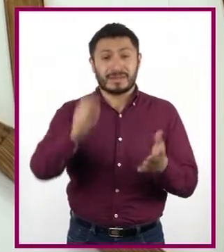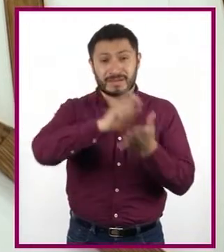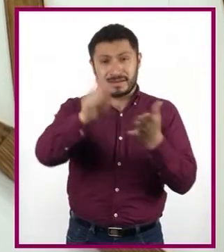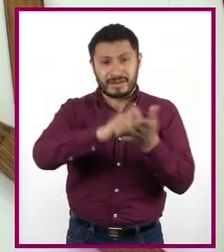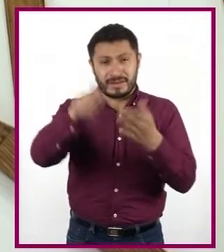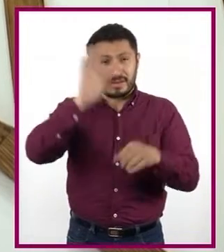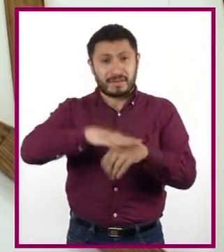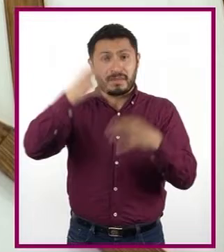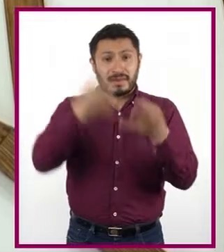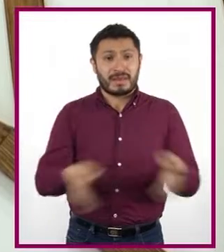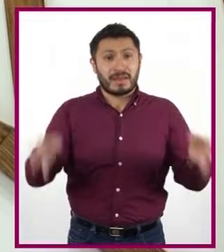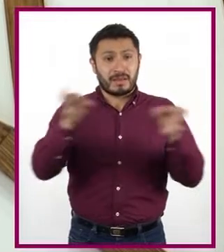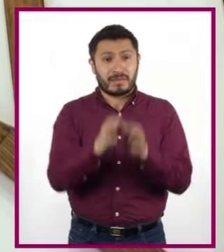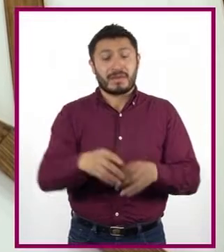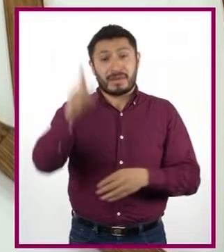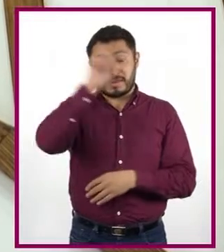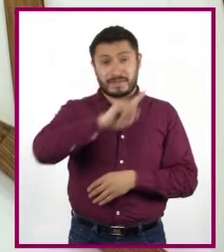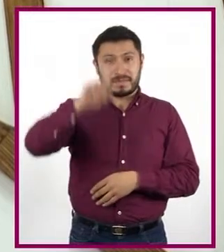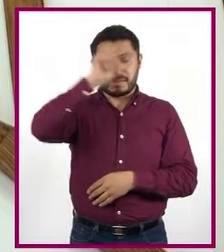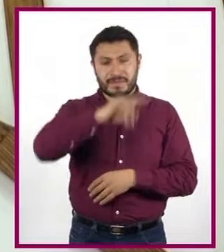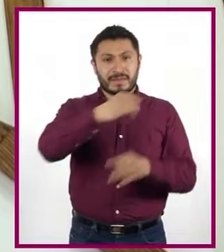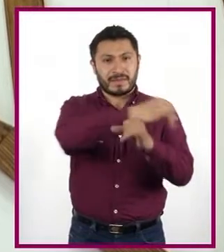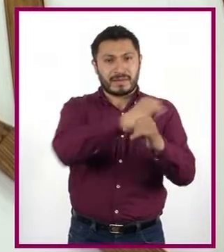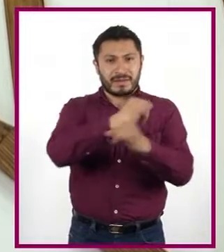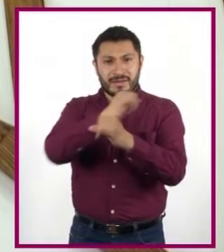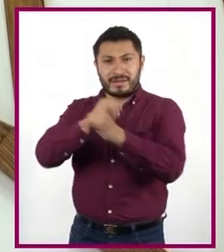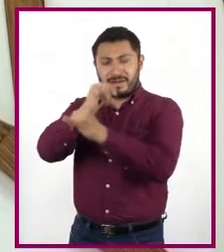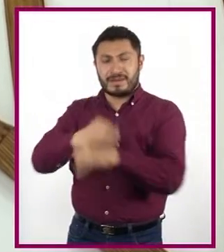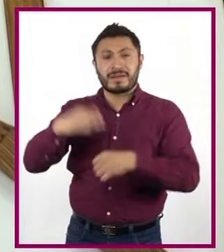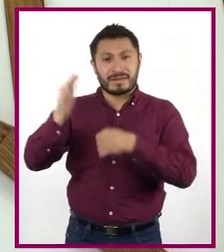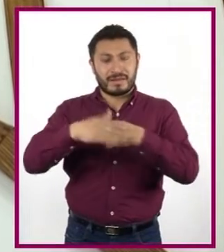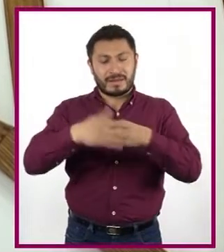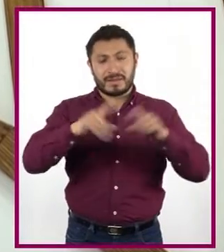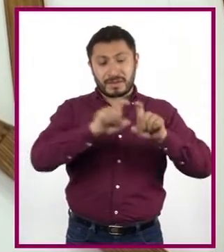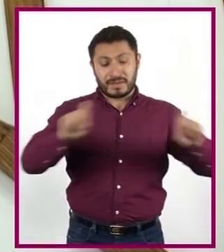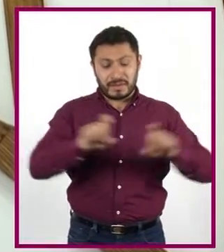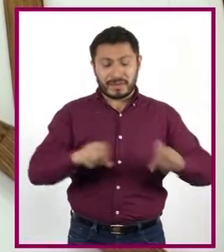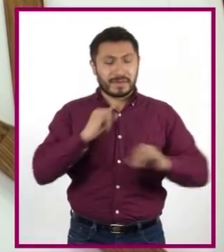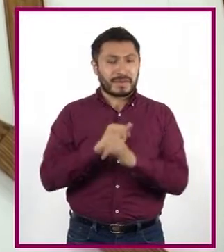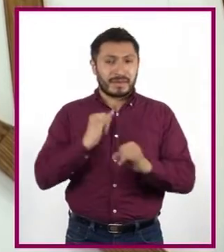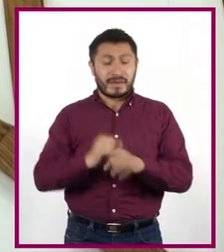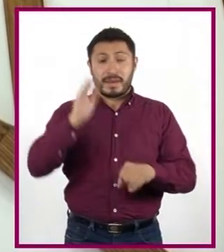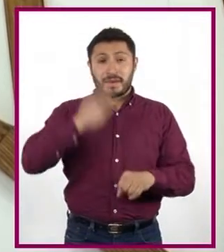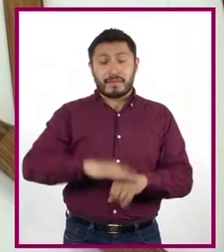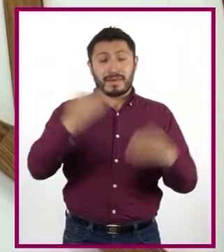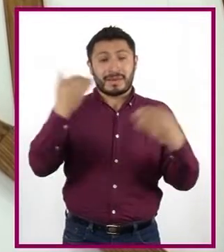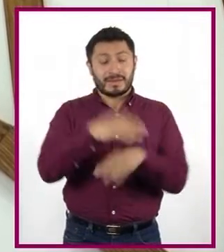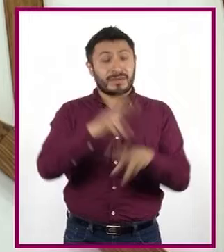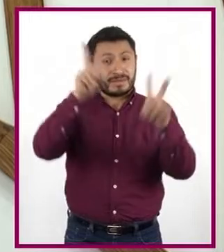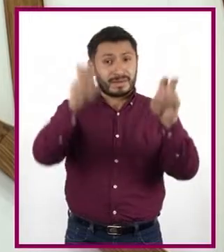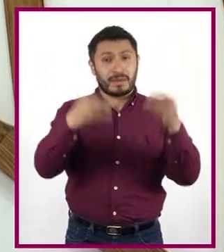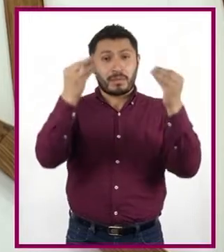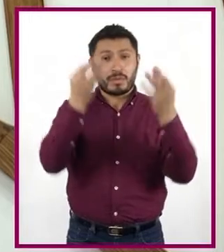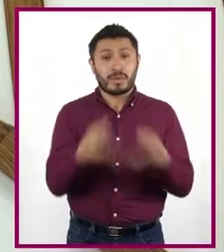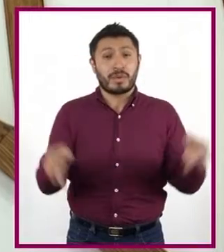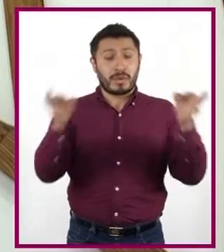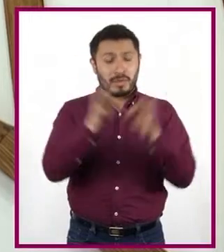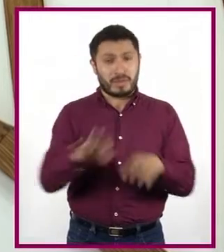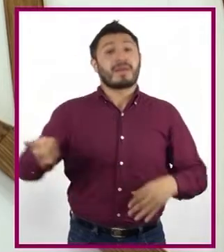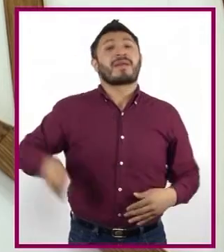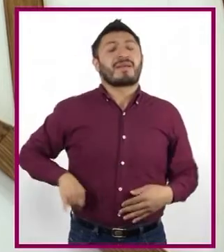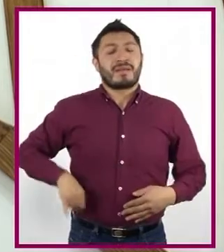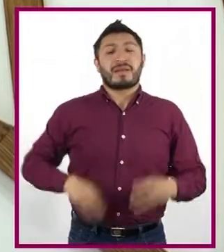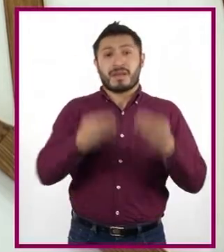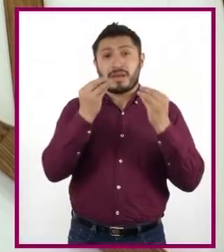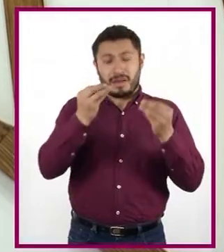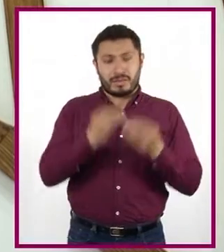más importante y les recomiendo que investiguen en las siguientes páginas web más sobre este tema tan importante e